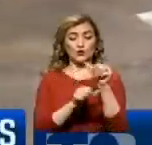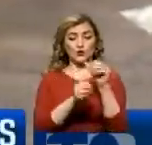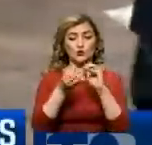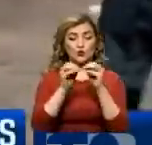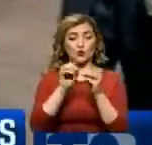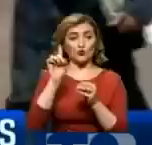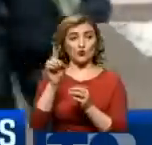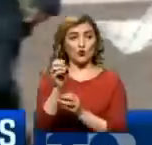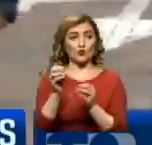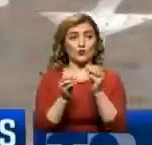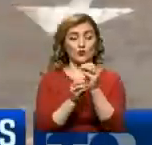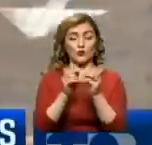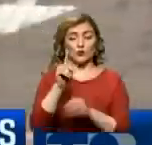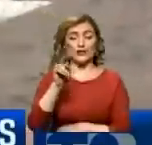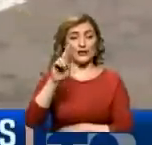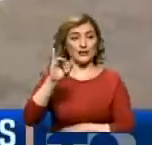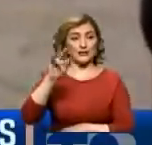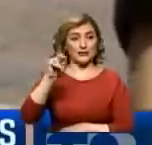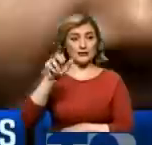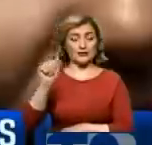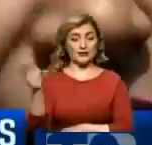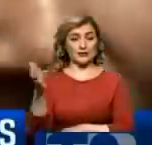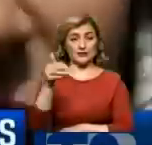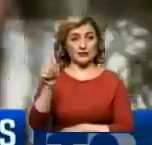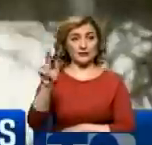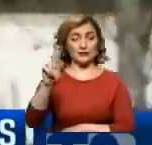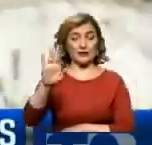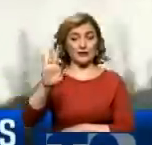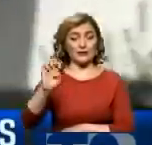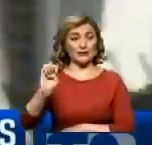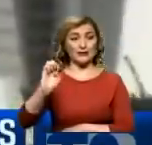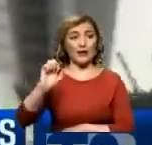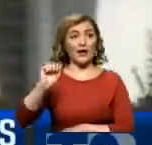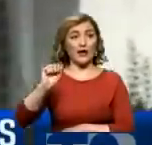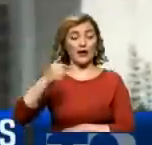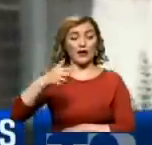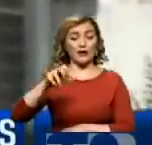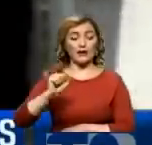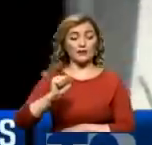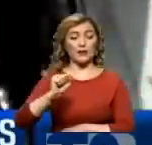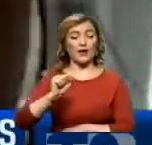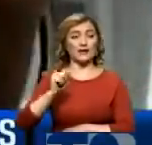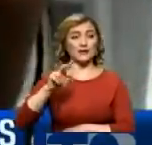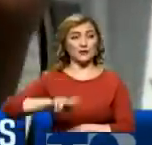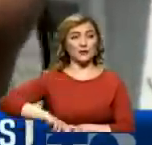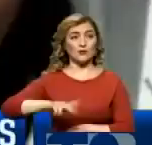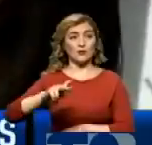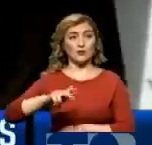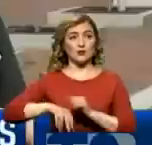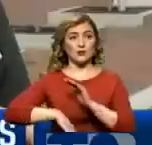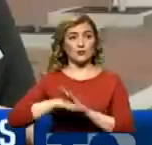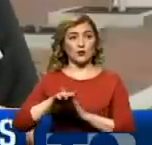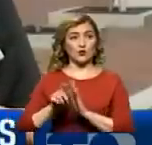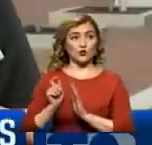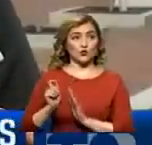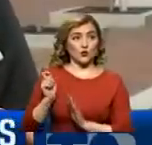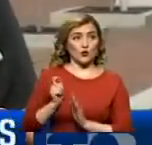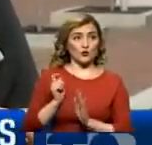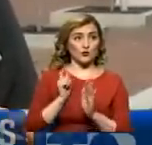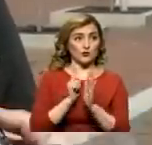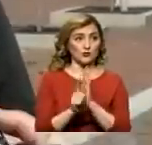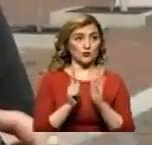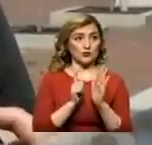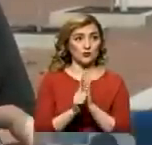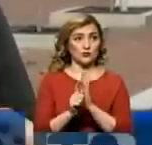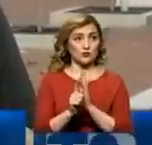despacho de Karina Arteaga, trabajó 3 meses y durante ese tiempo tuvo que entregar la mayor parte de su salario. Me exigía que